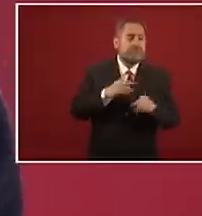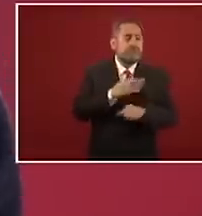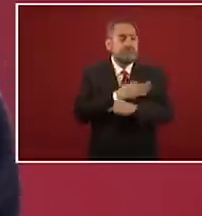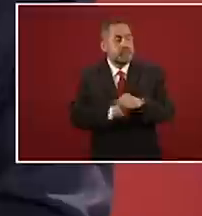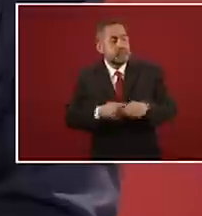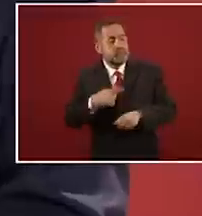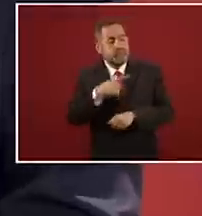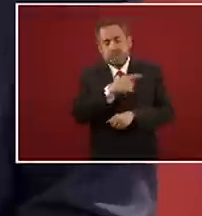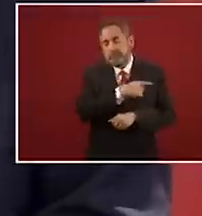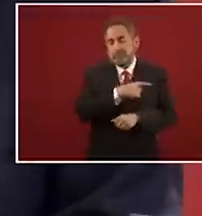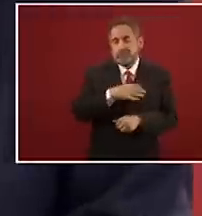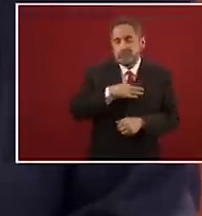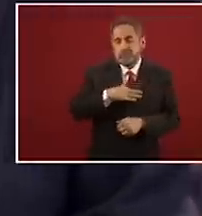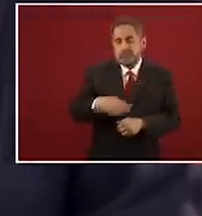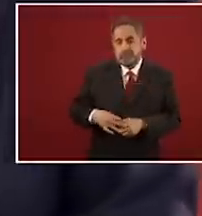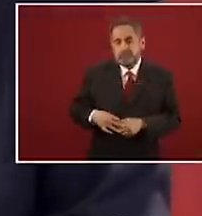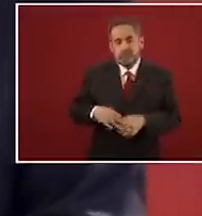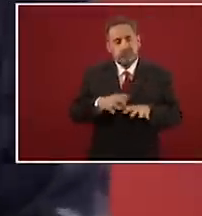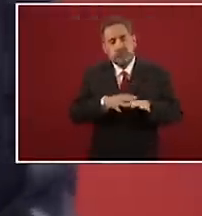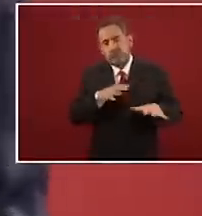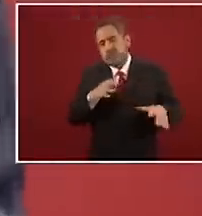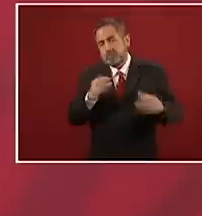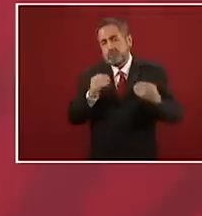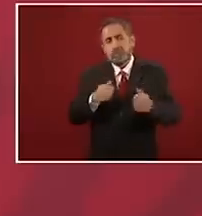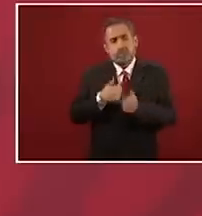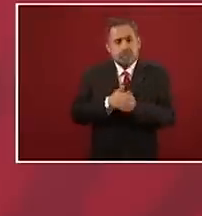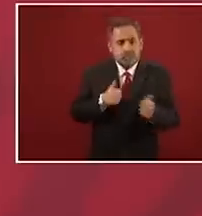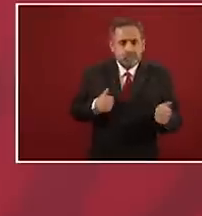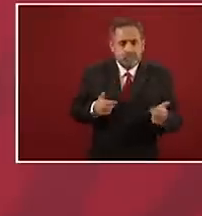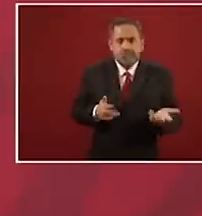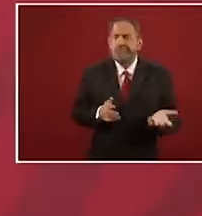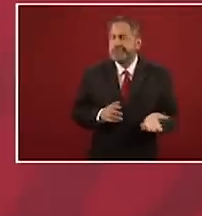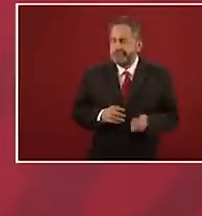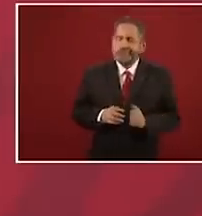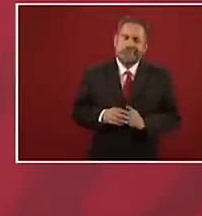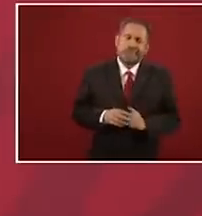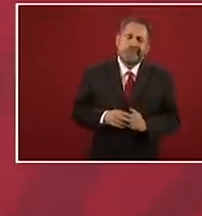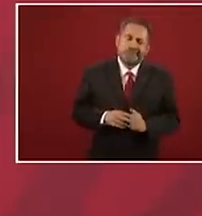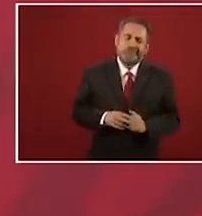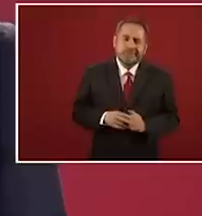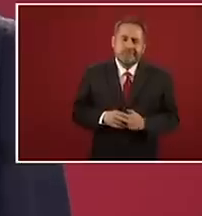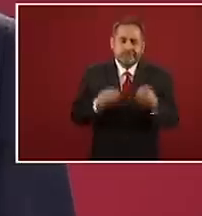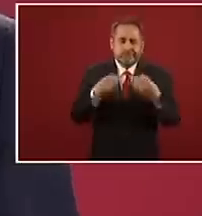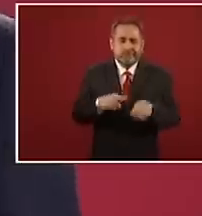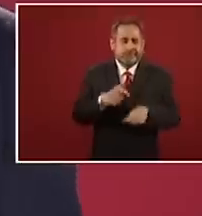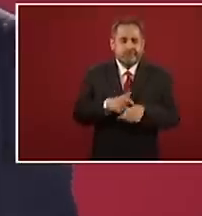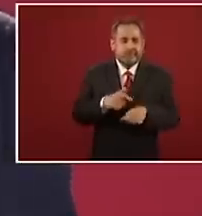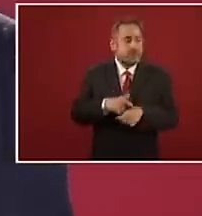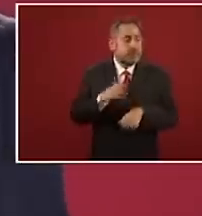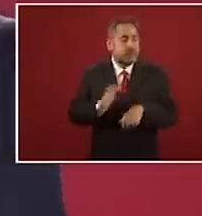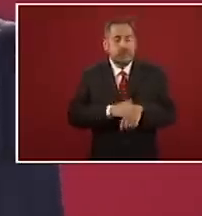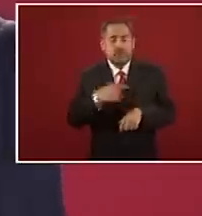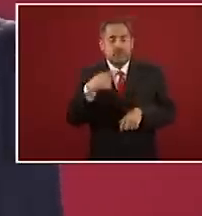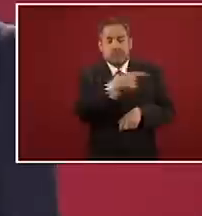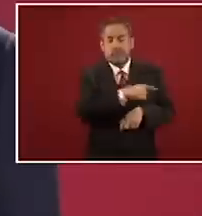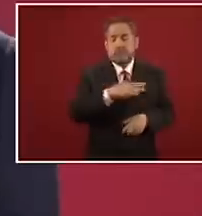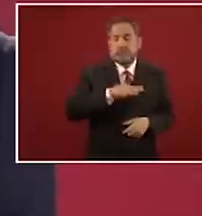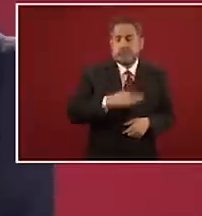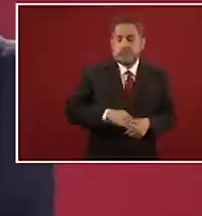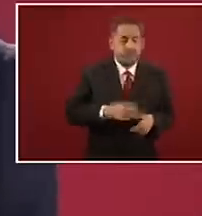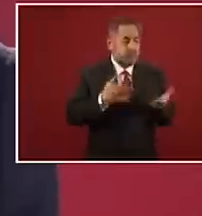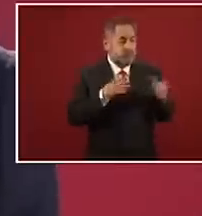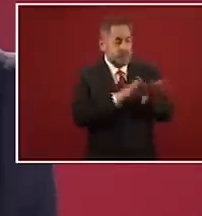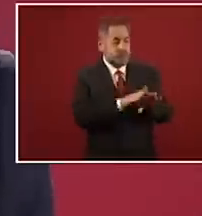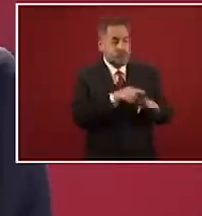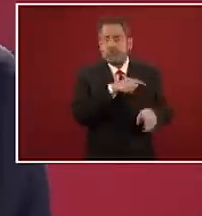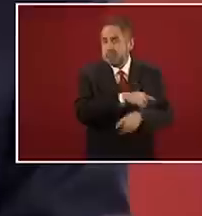ya es mucho el tráfico aéreo. Pues sí, porque cerraron, Toluca tenía